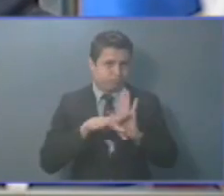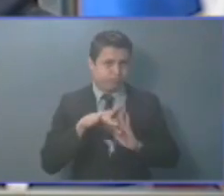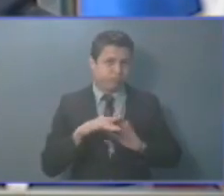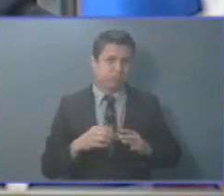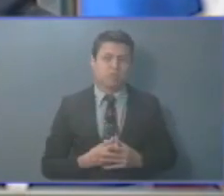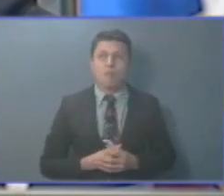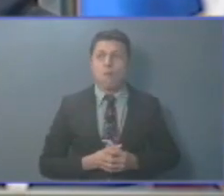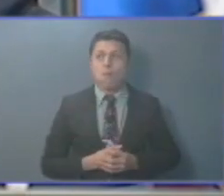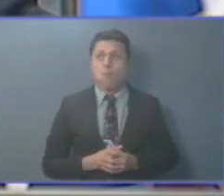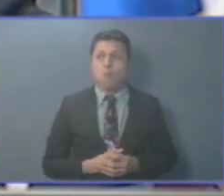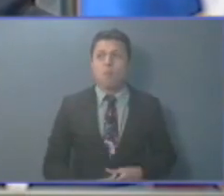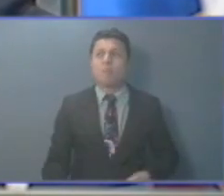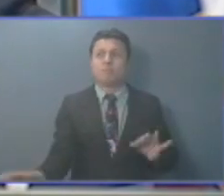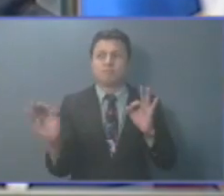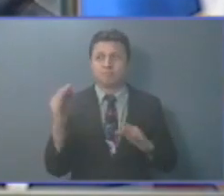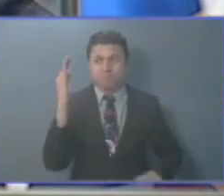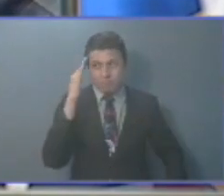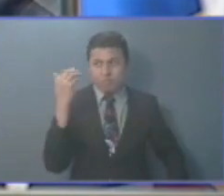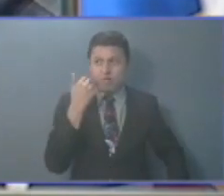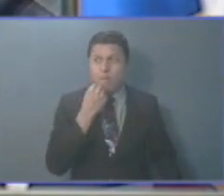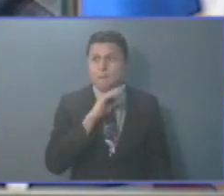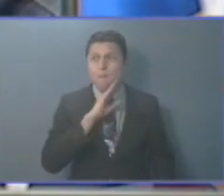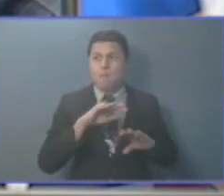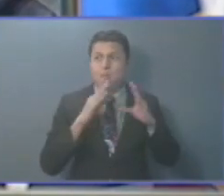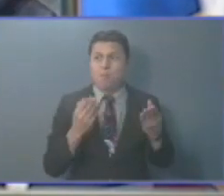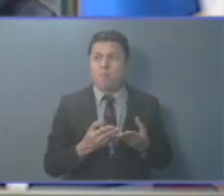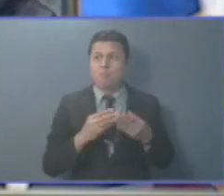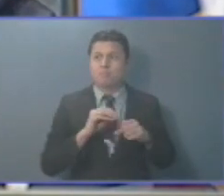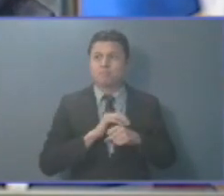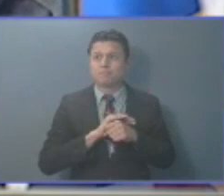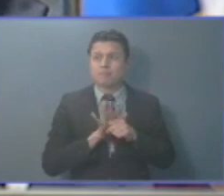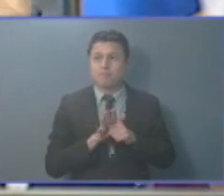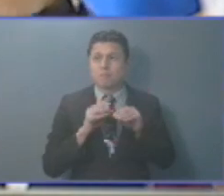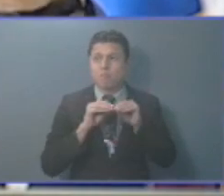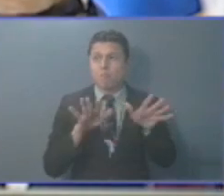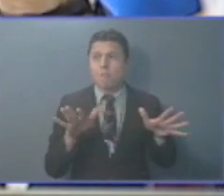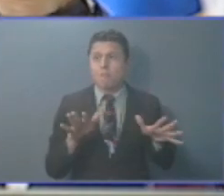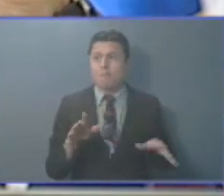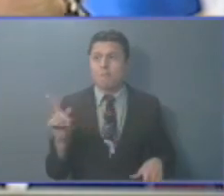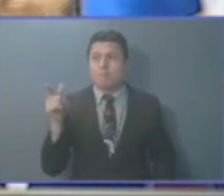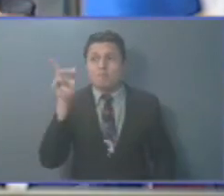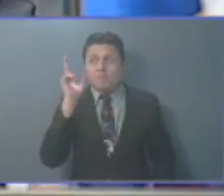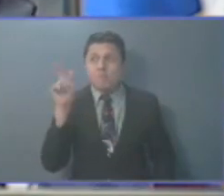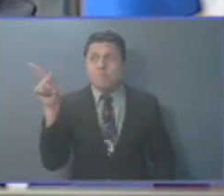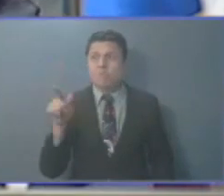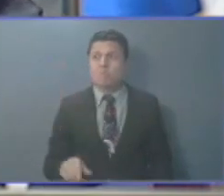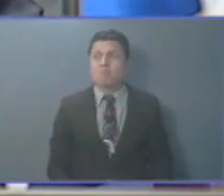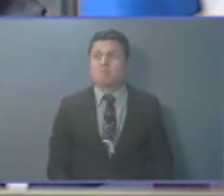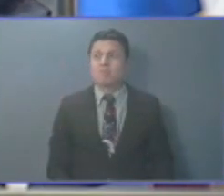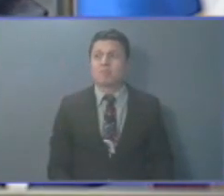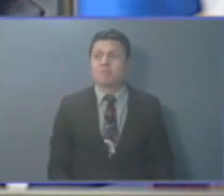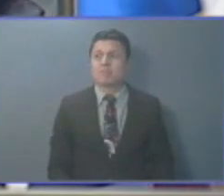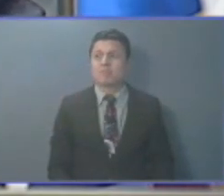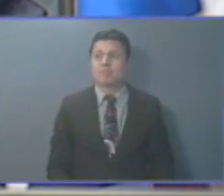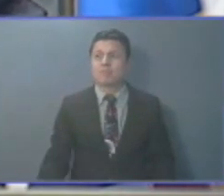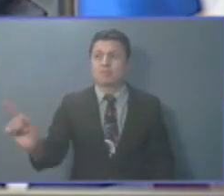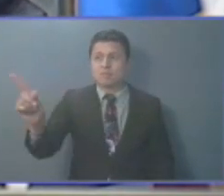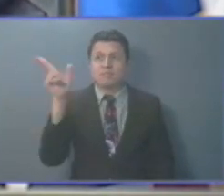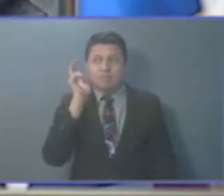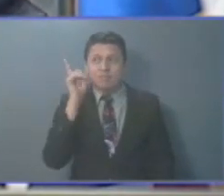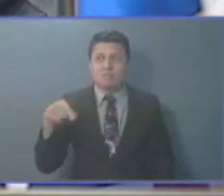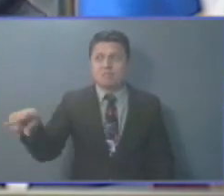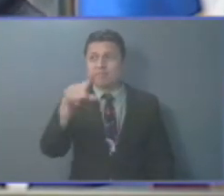planetaria, mejor conocida como pandemia. ¿No oye usted? ¿No oyen